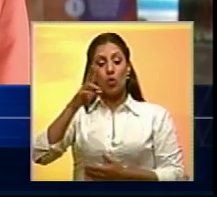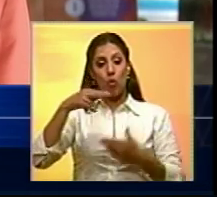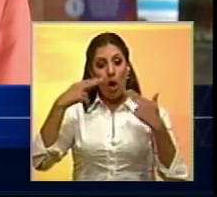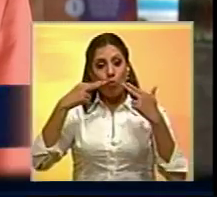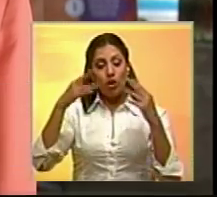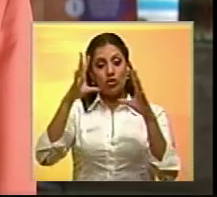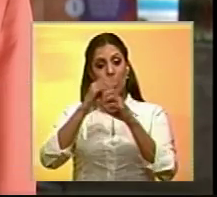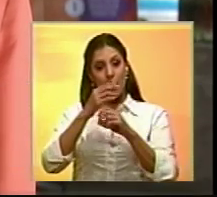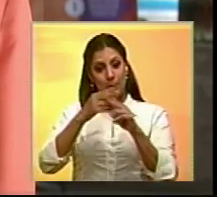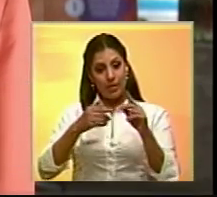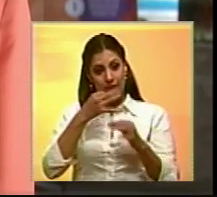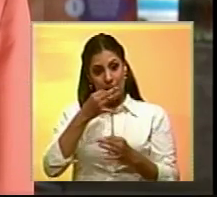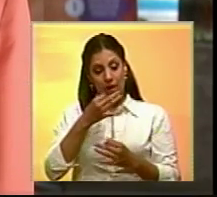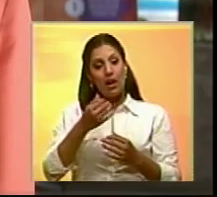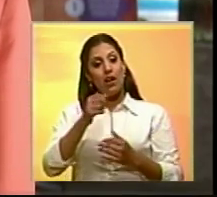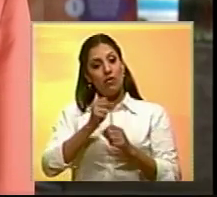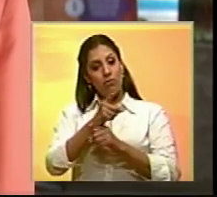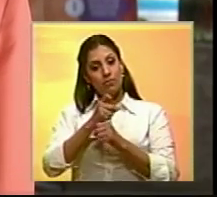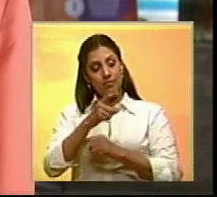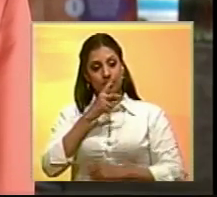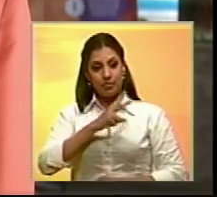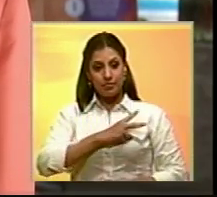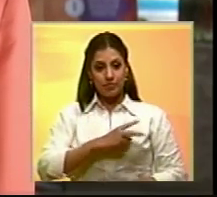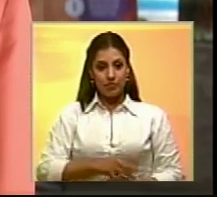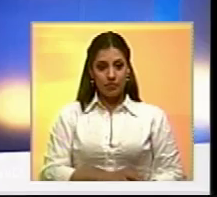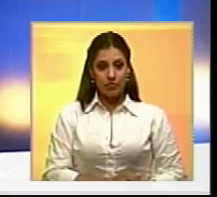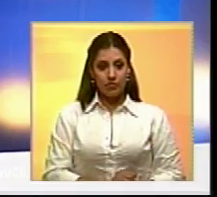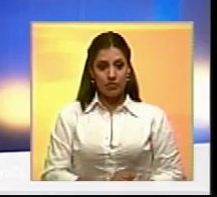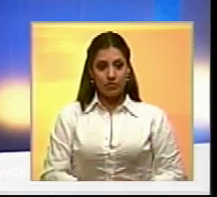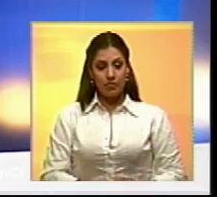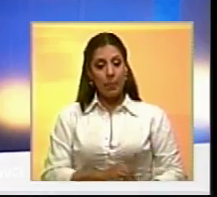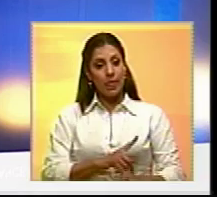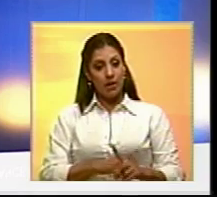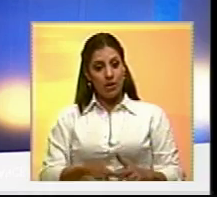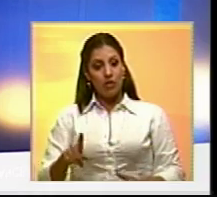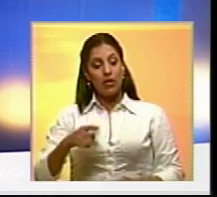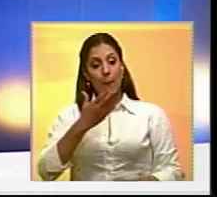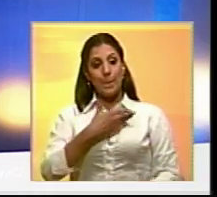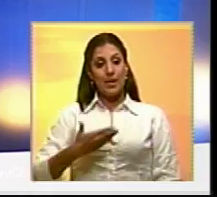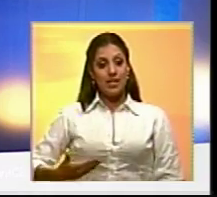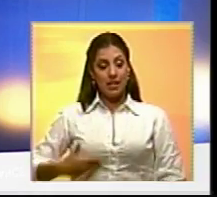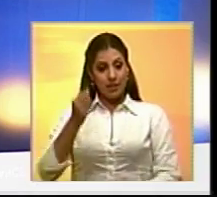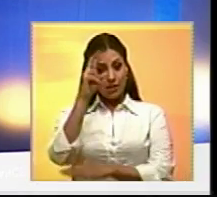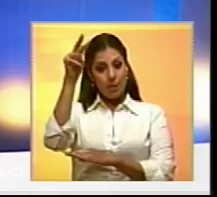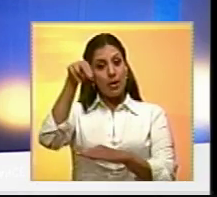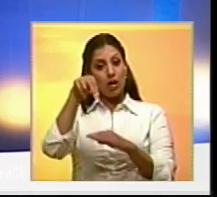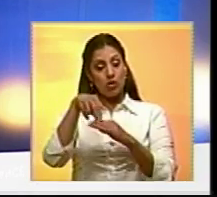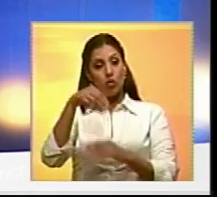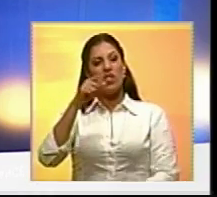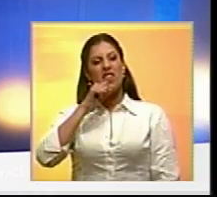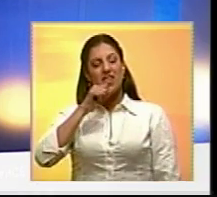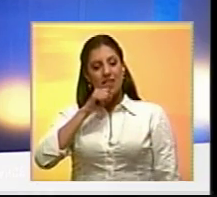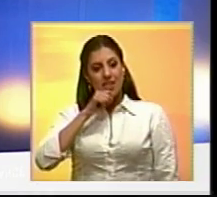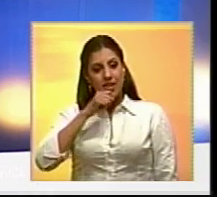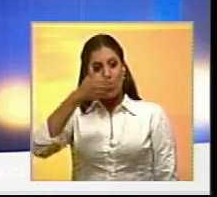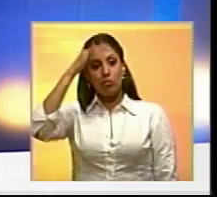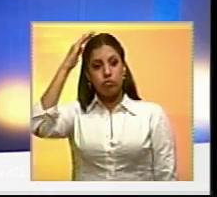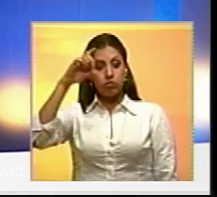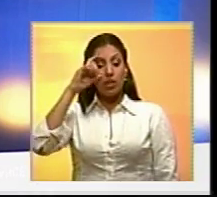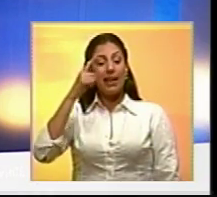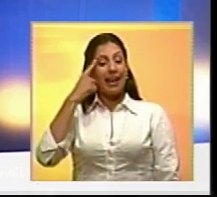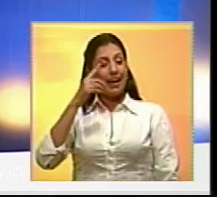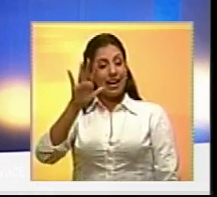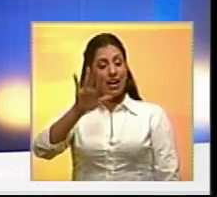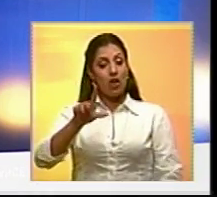y merienda. Desde Fuerte Tiuna, Eli Flores, Noticiero Venevisión. El presidente de la Asamblea Nacional, Henry Ramos Ayub, cree que el 11